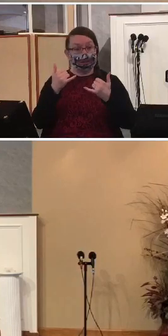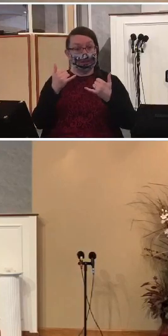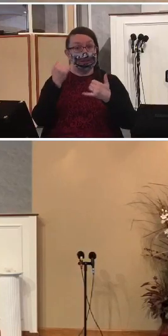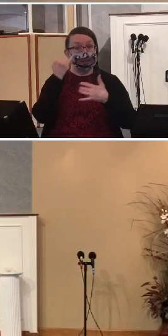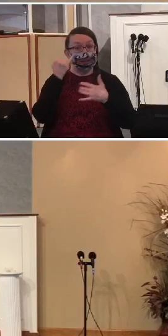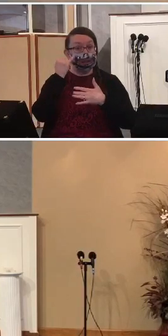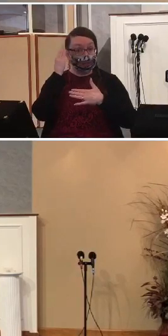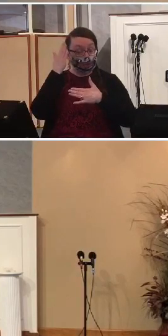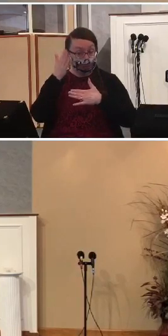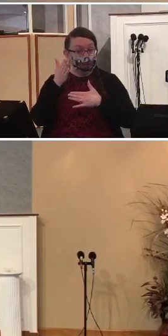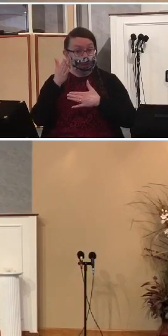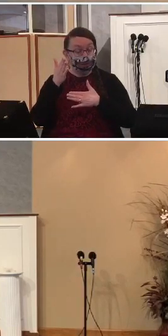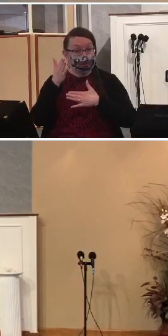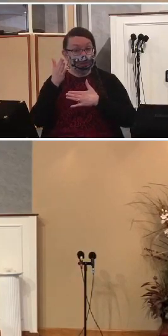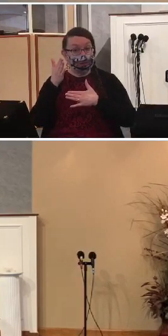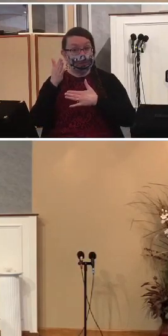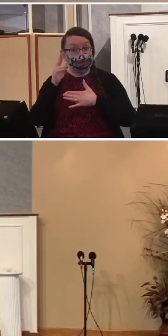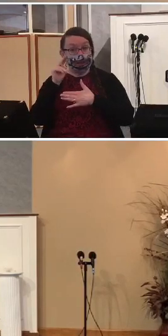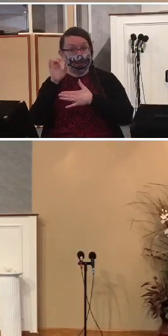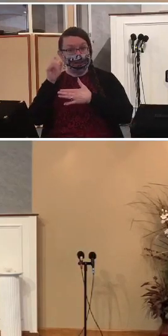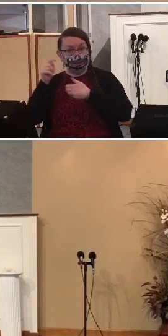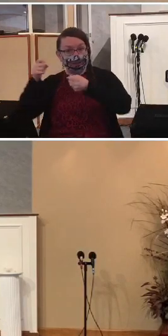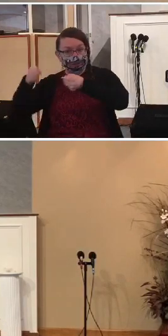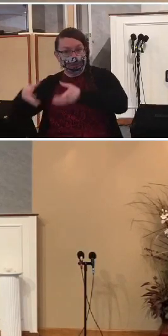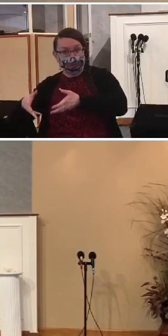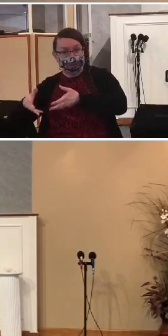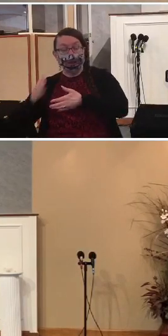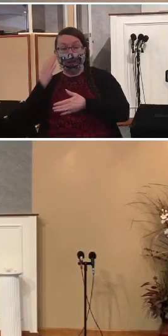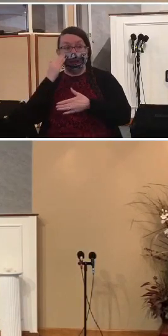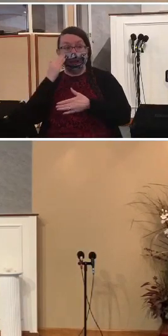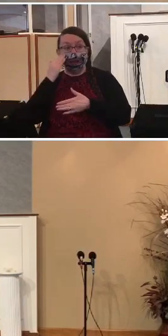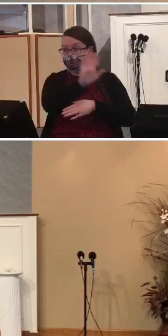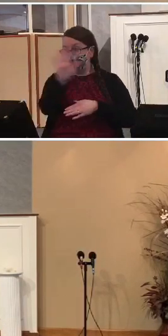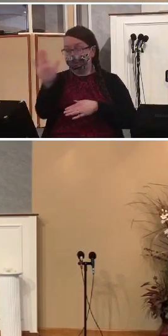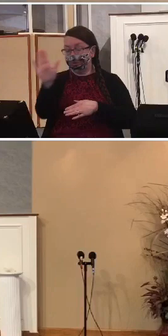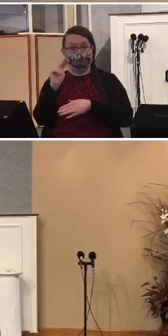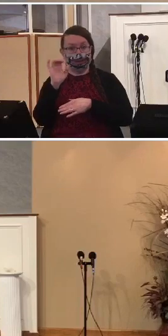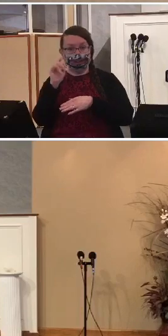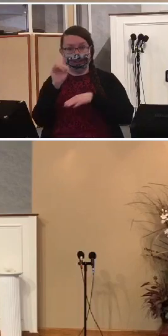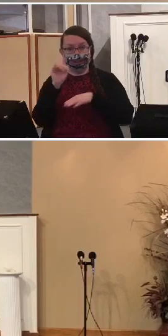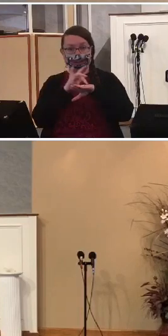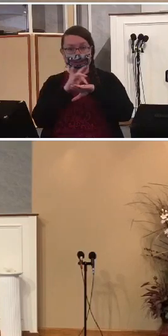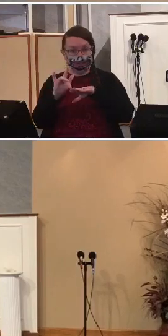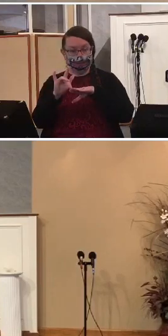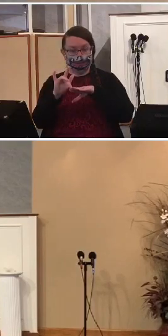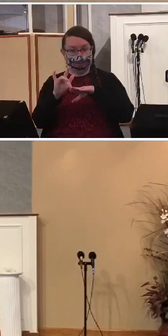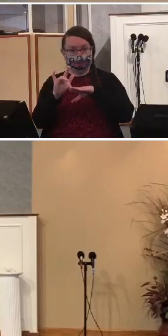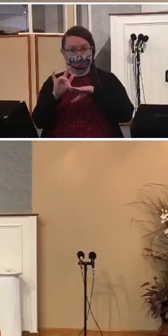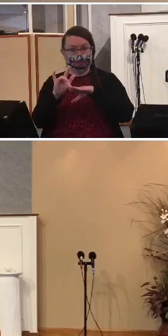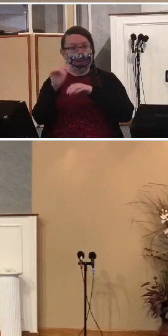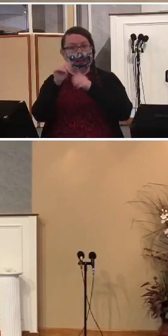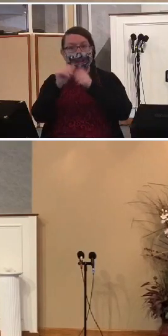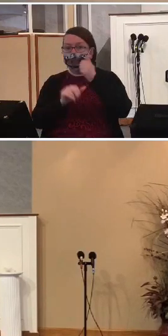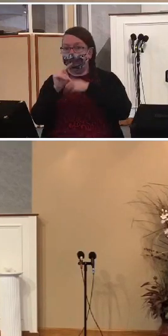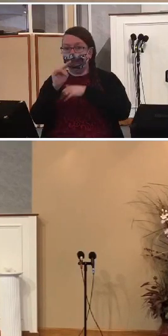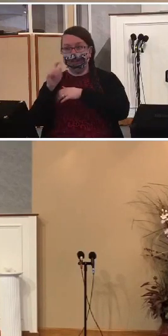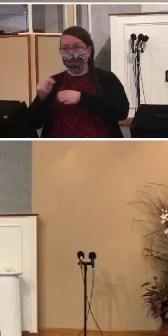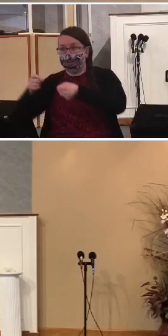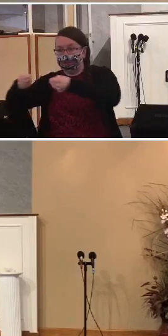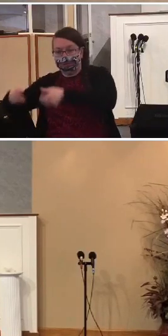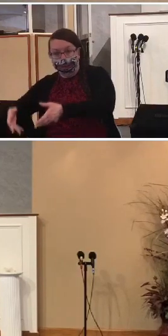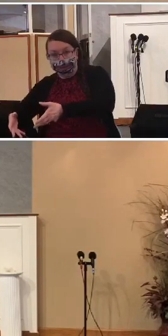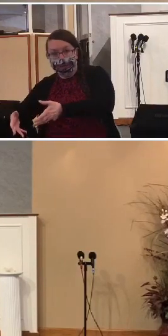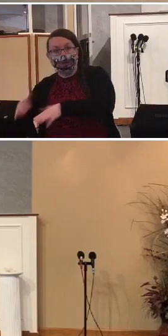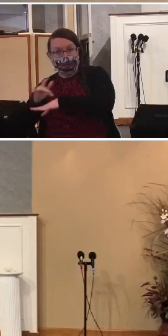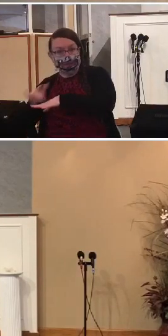tú quieres, pon tu red. Yo sé que tus redes están vacías, toda la red de nosotros estamos vacías, están